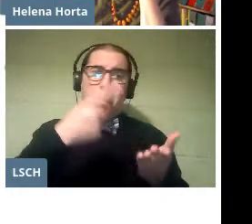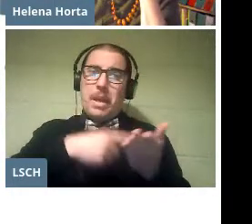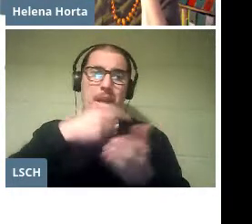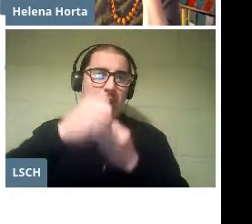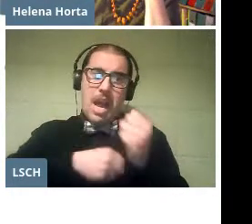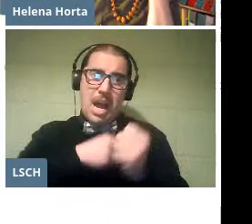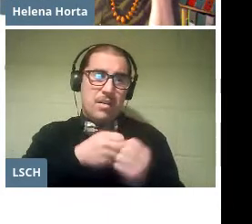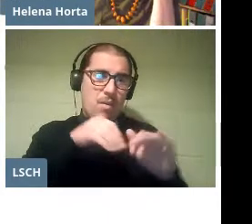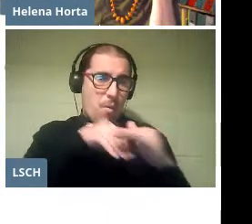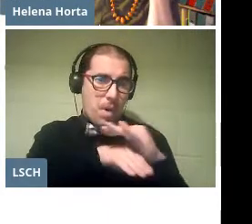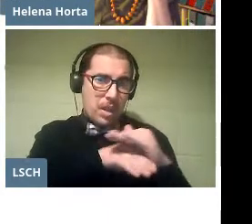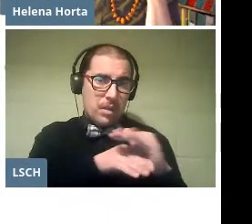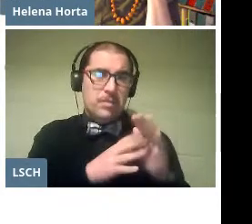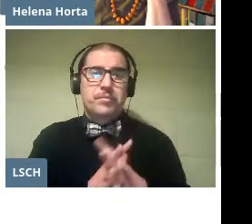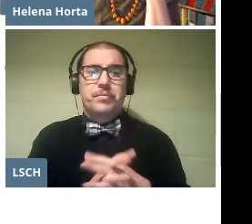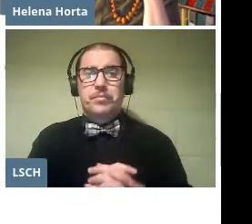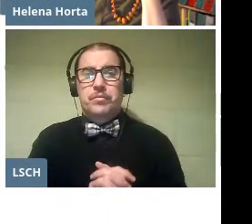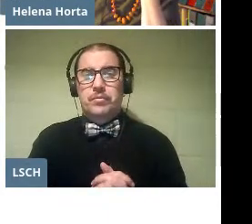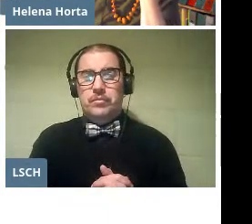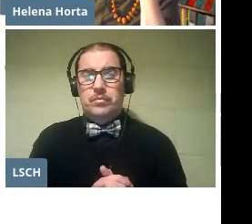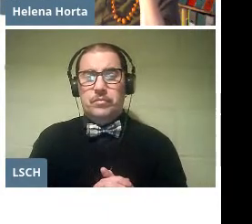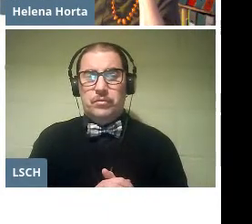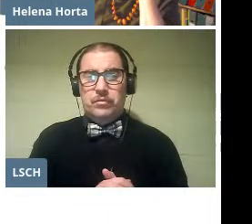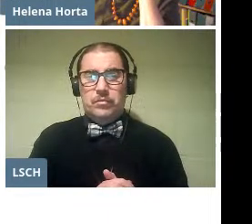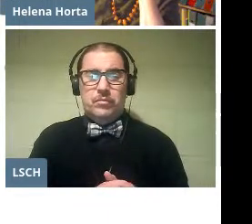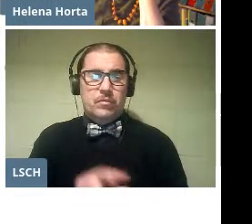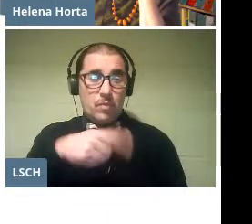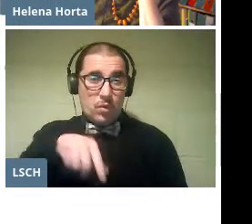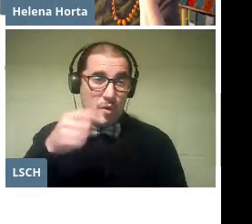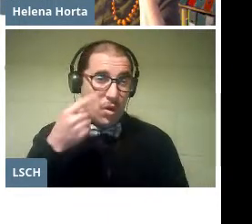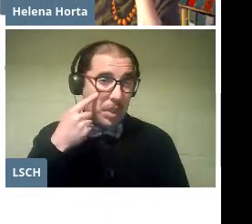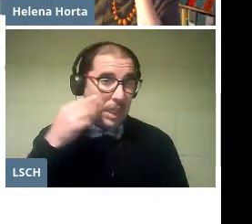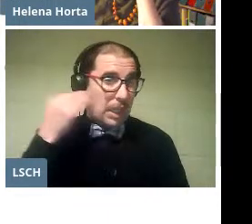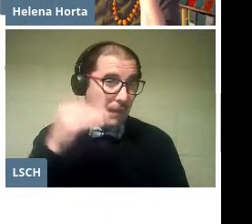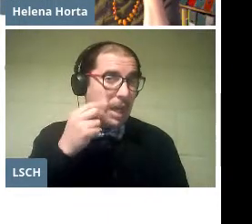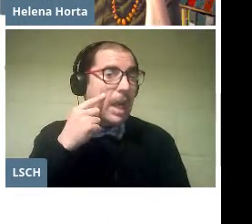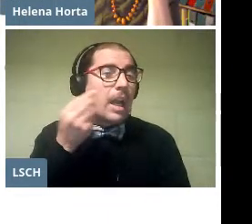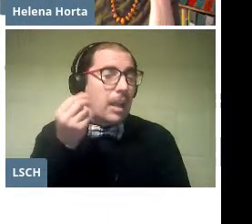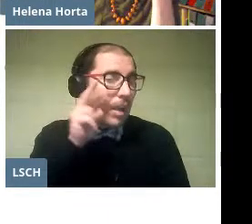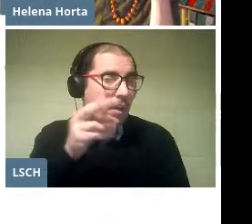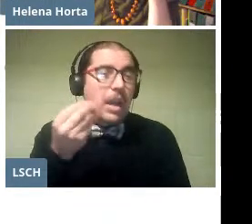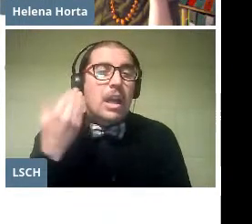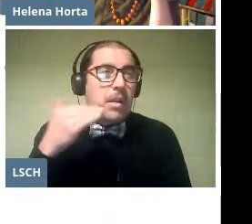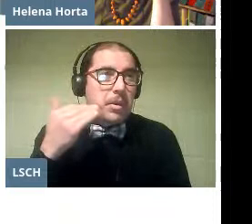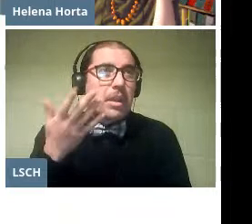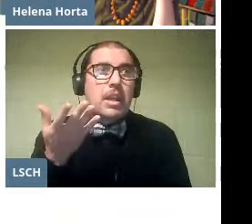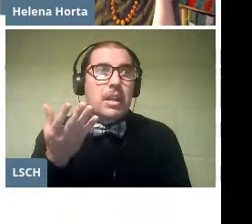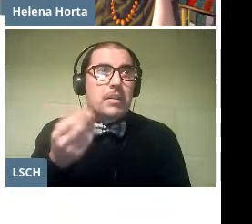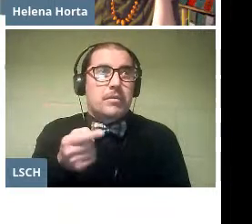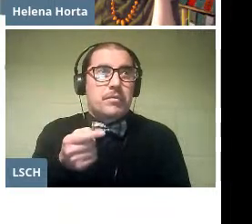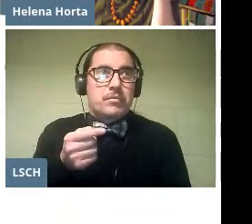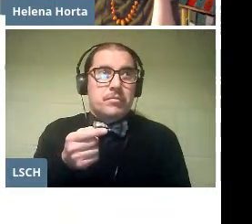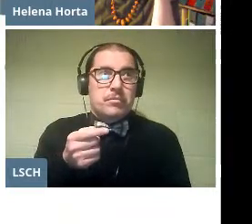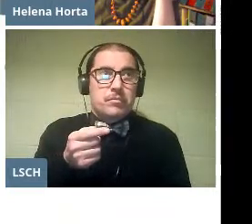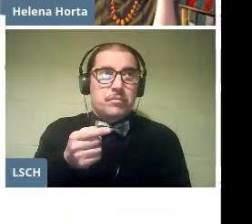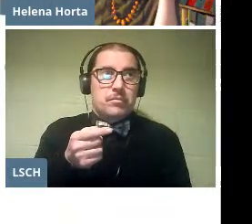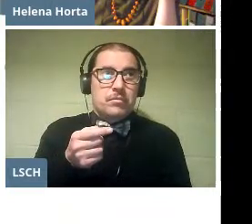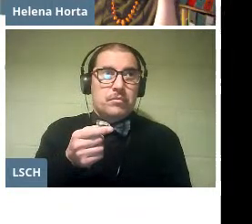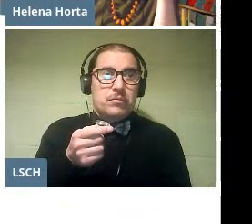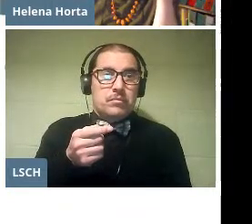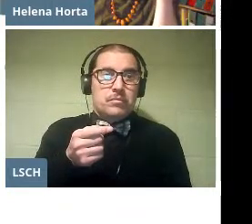atrás. Y lo que hay que entender entonces en todo este contexto general